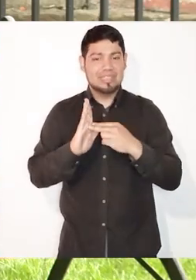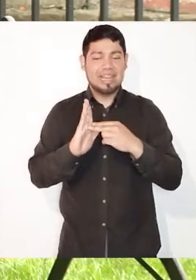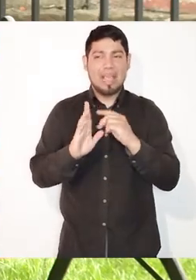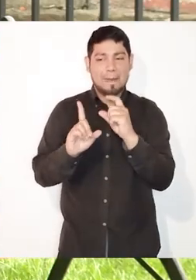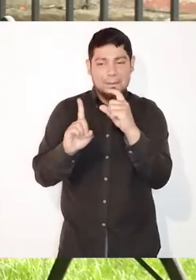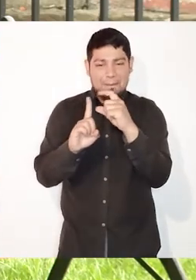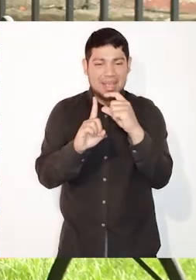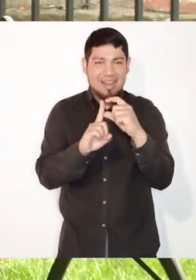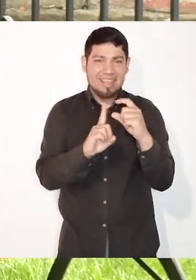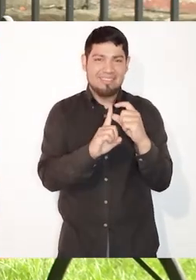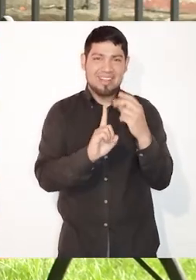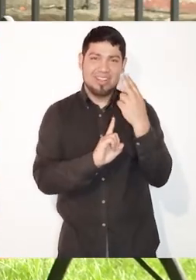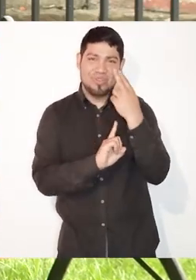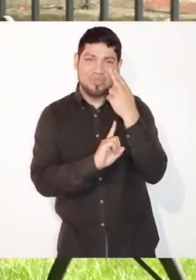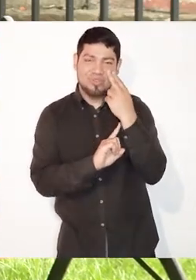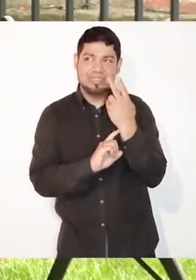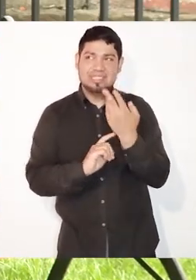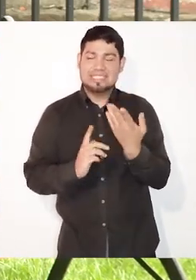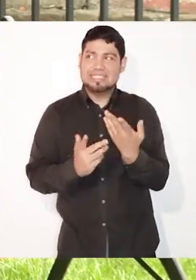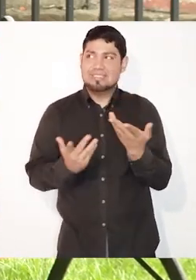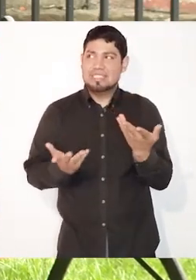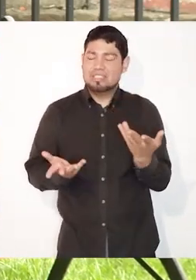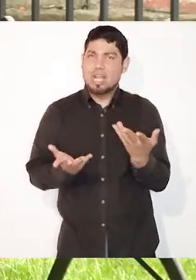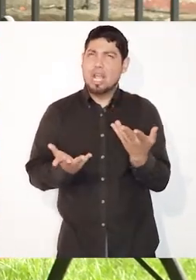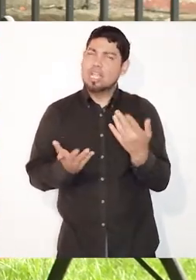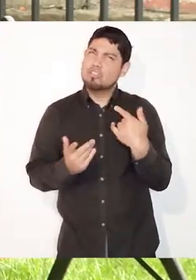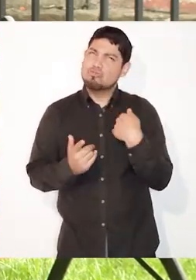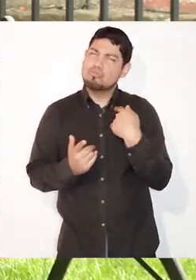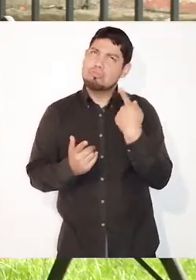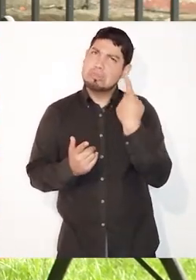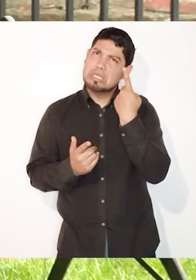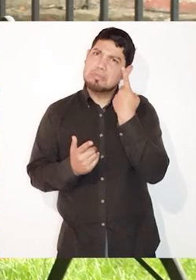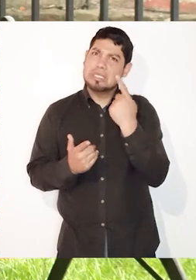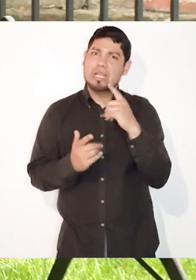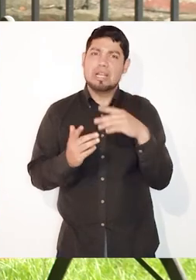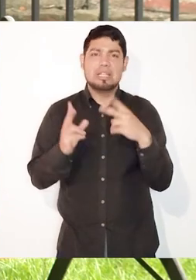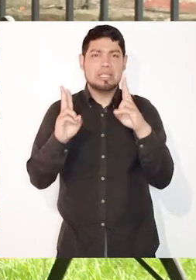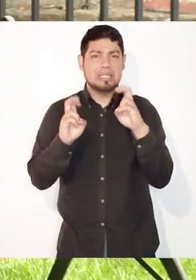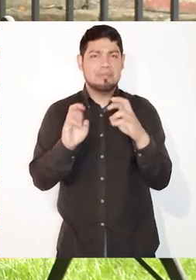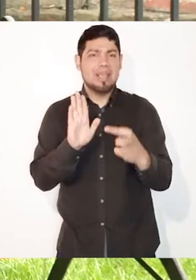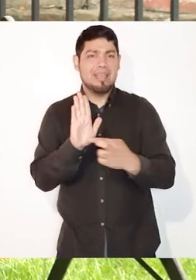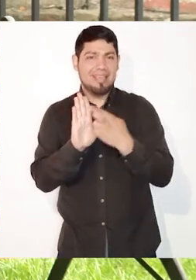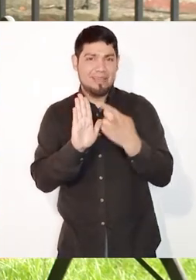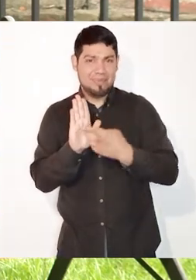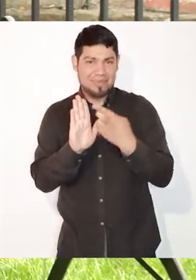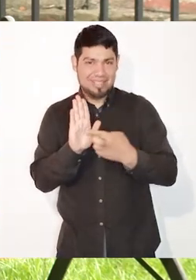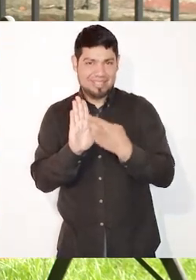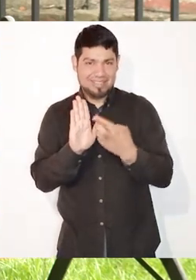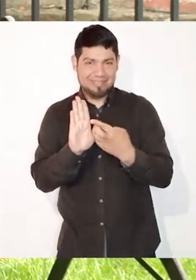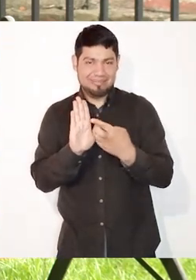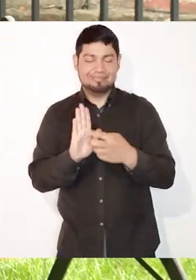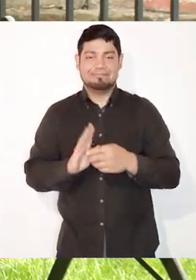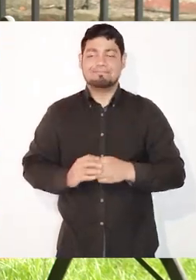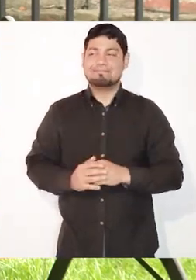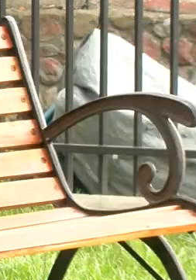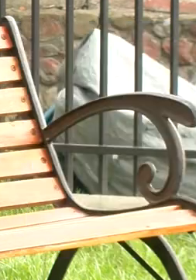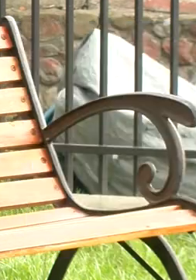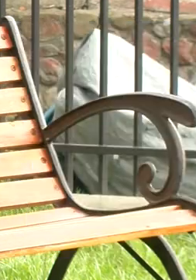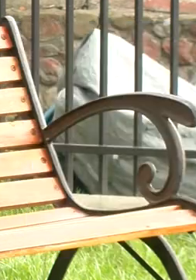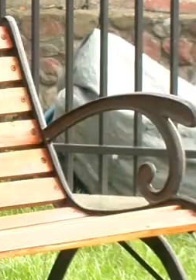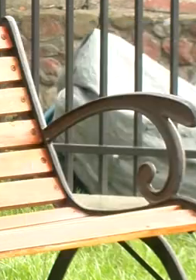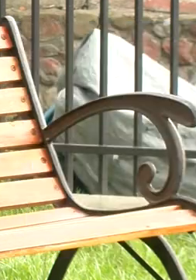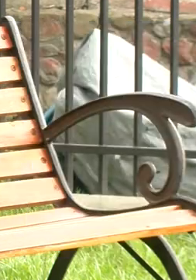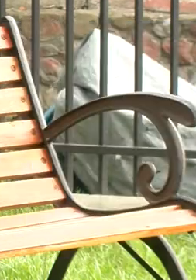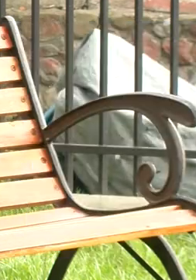Allí comenzaron mis problemas con las palabras, ¿no? Que es, digamos, de donde yo entiendo que viene mi tema con